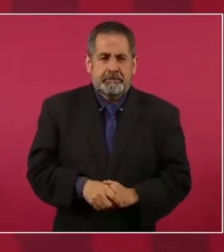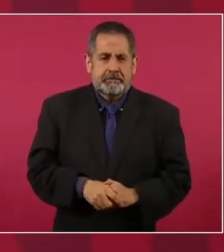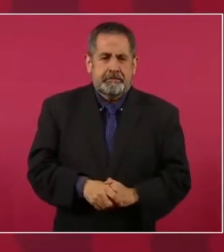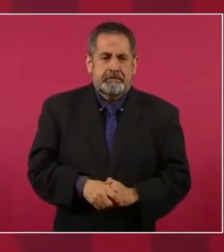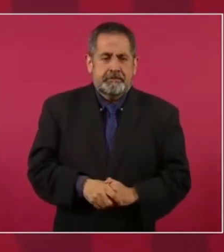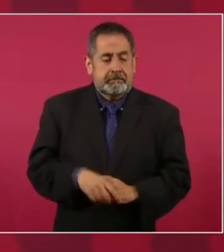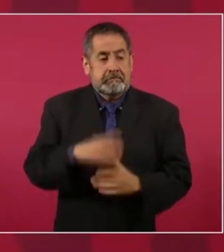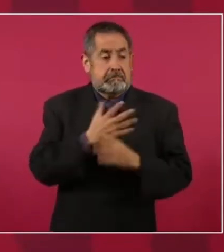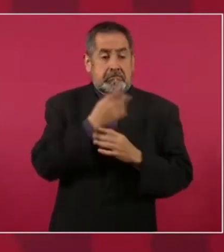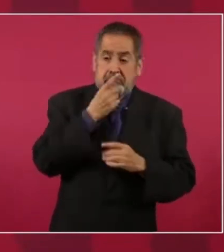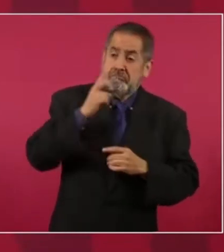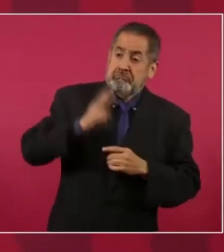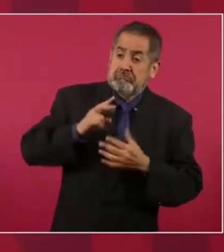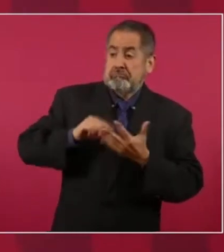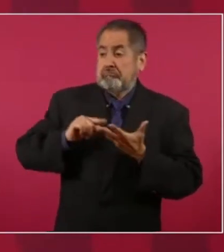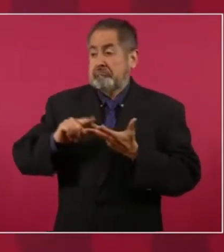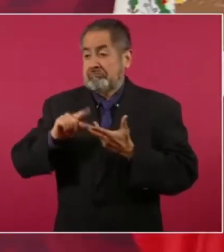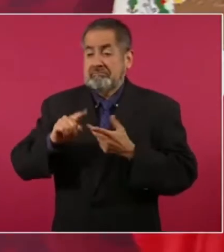Sostienen.